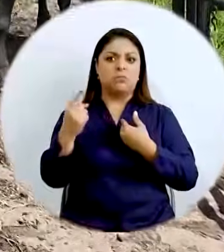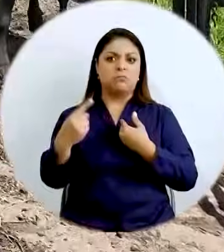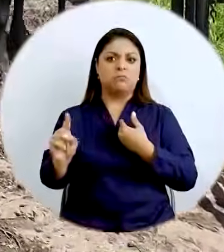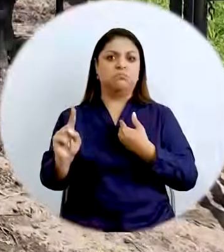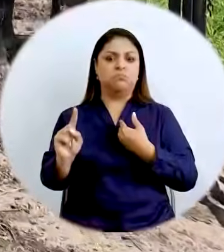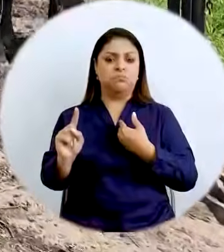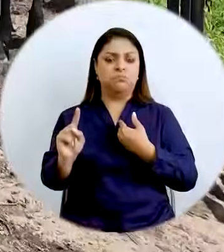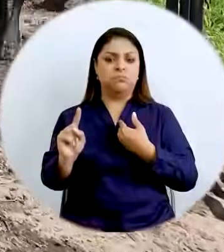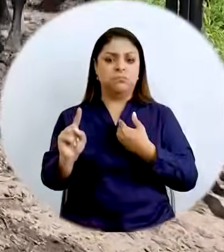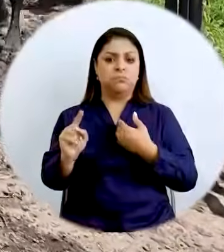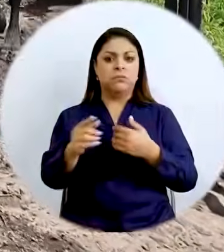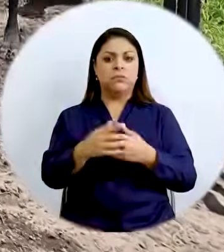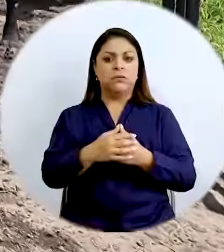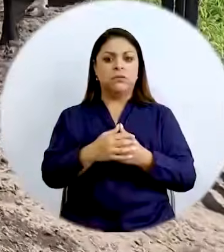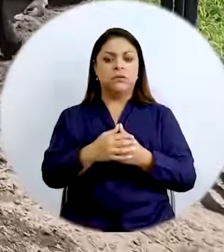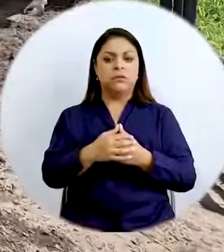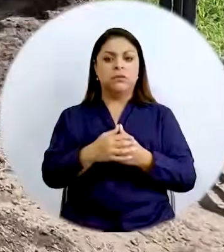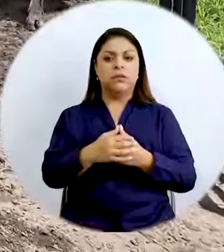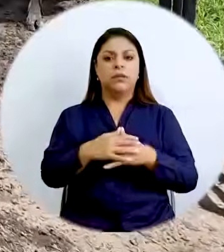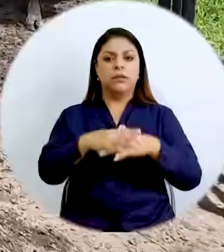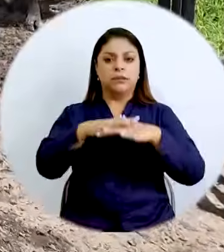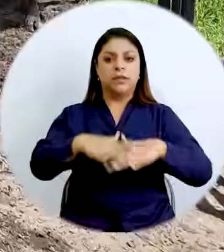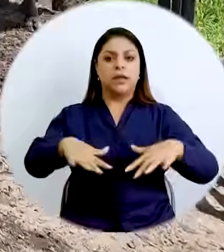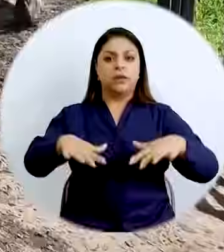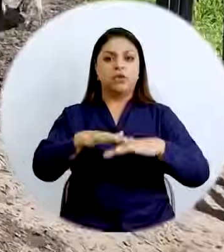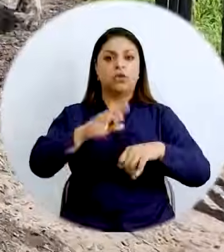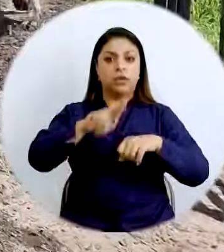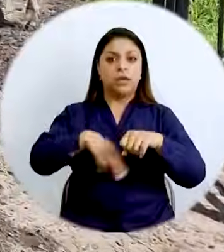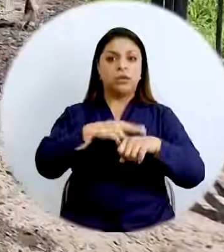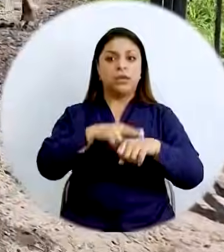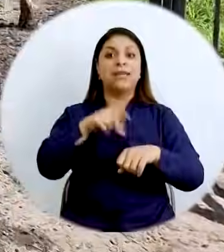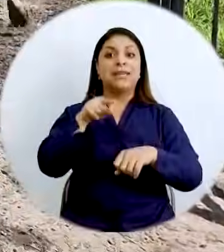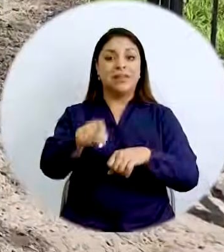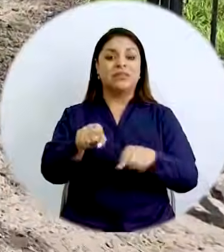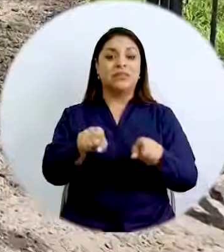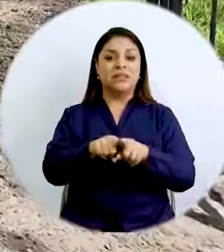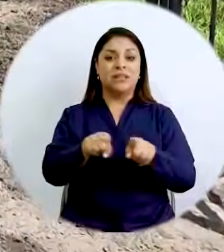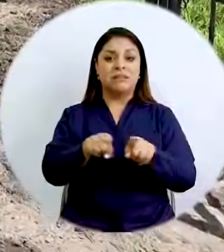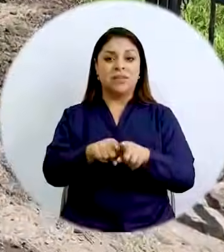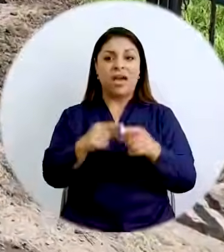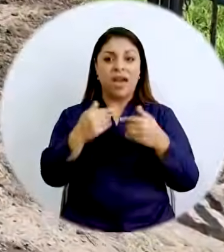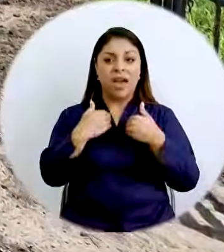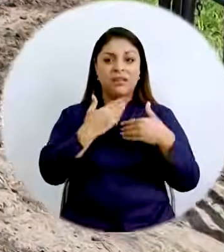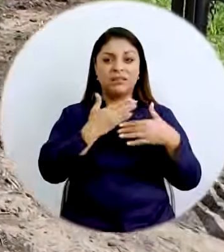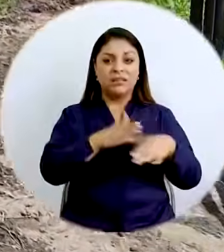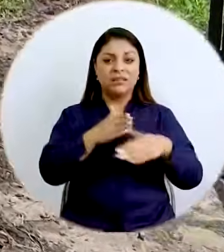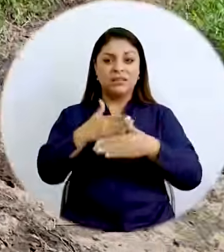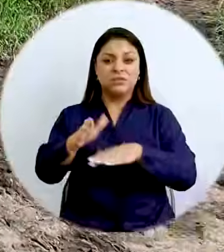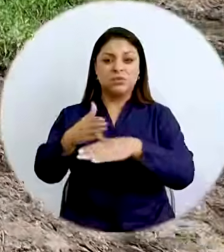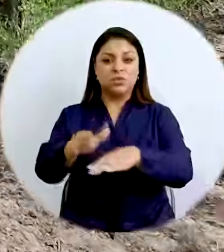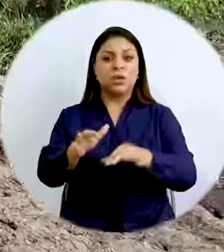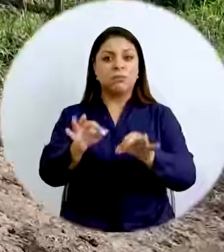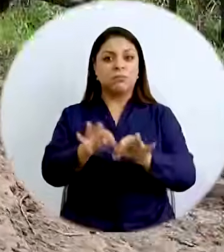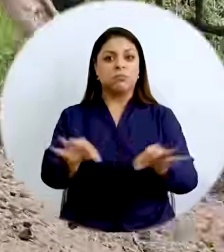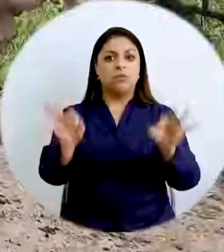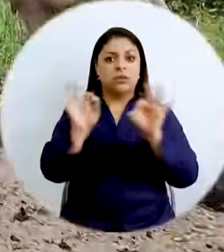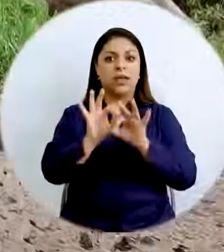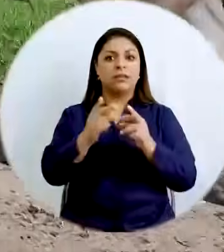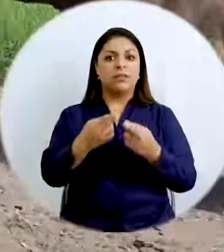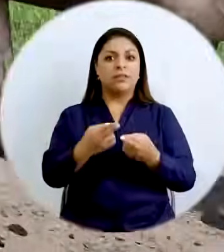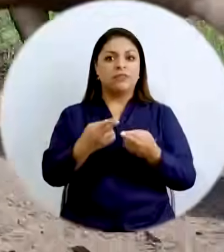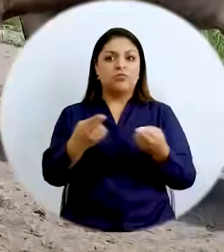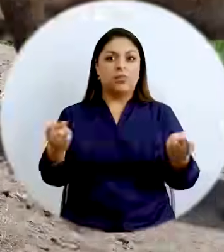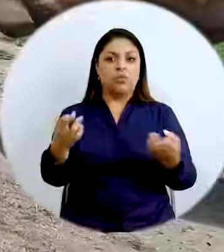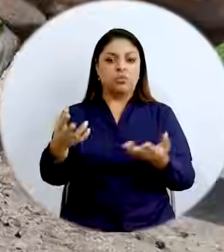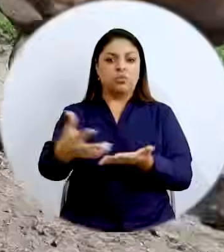hato en el territorio nacional, y eso además genera una distribución importante del recurso, ¿verdad? O